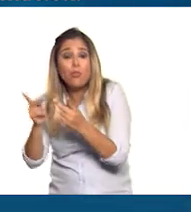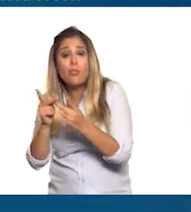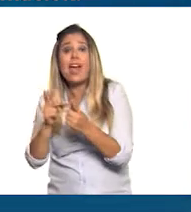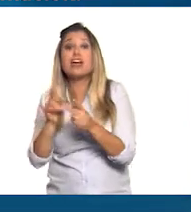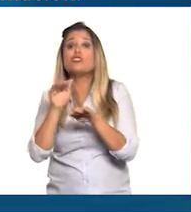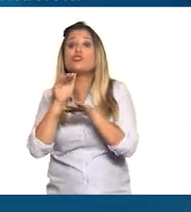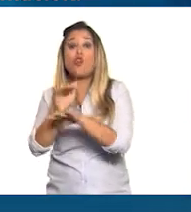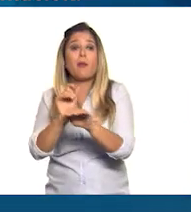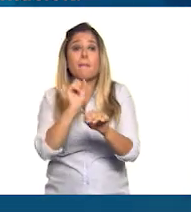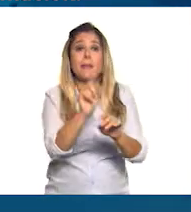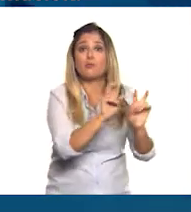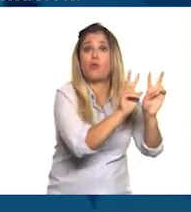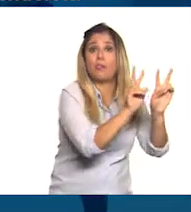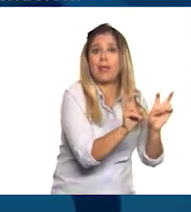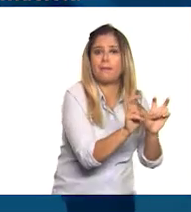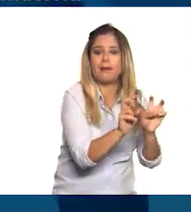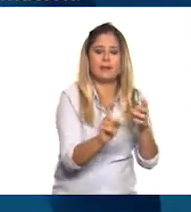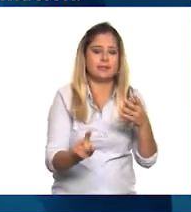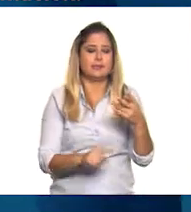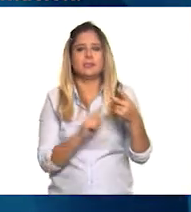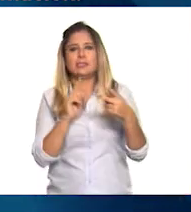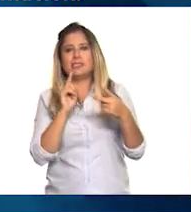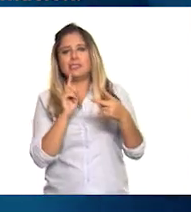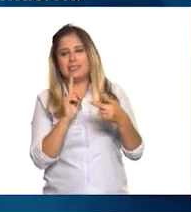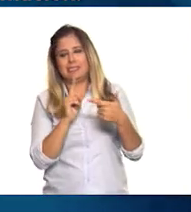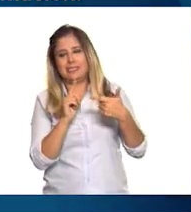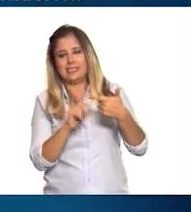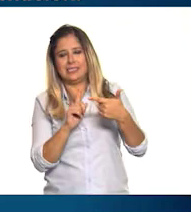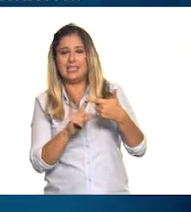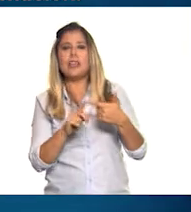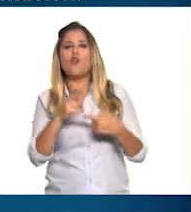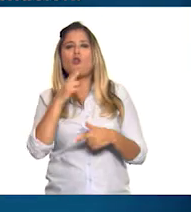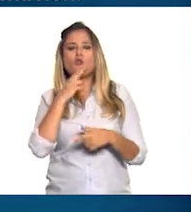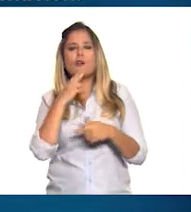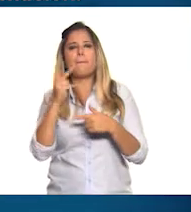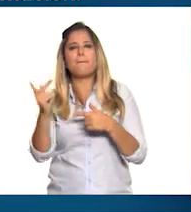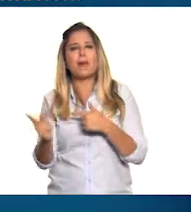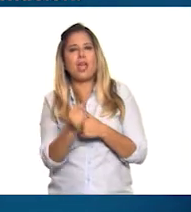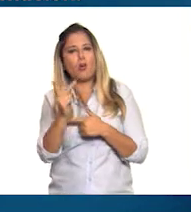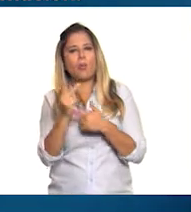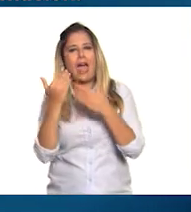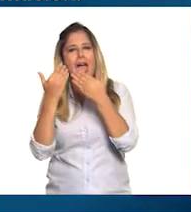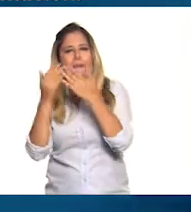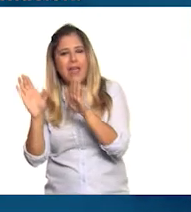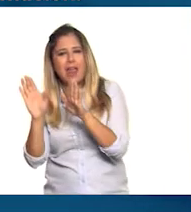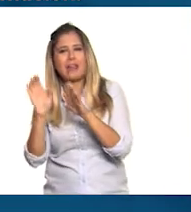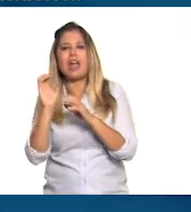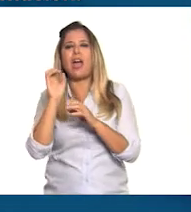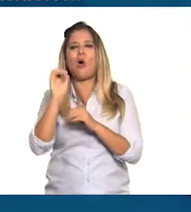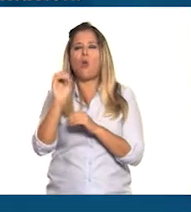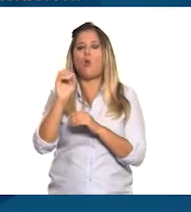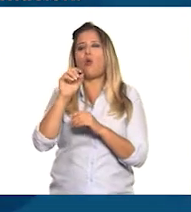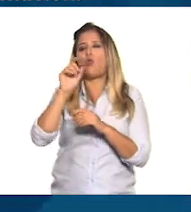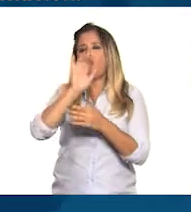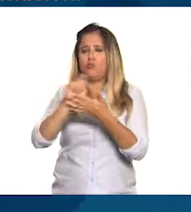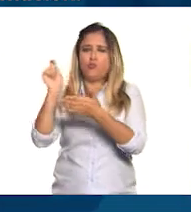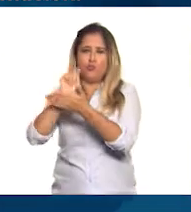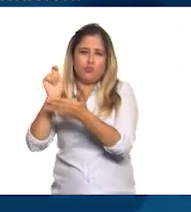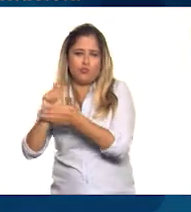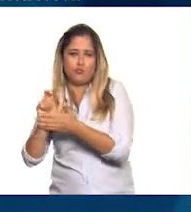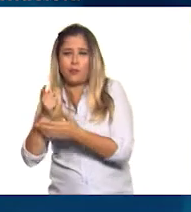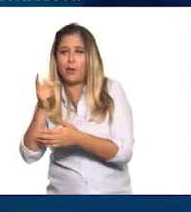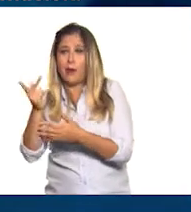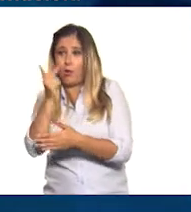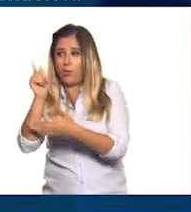subtemas. Número 7, utilizar preguntas abiertas o cerradas, de respuesta única o de opción múltiple, según